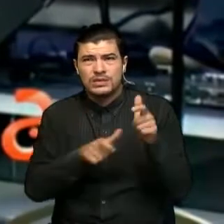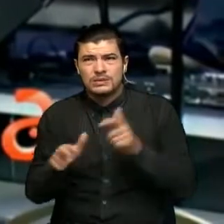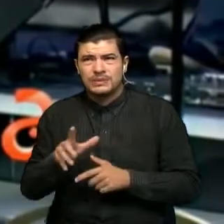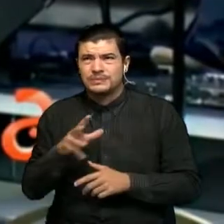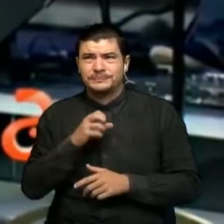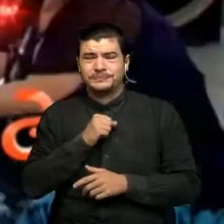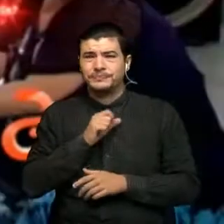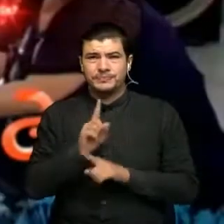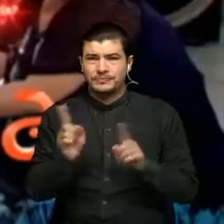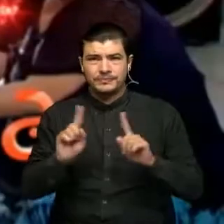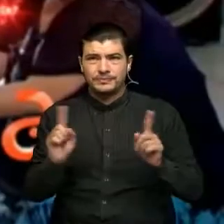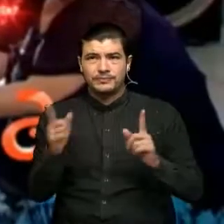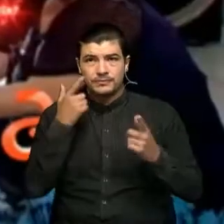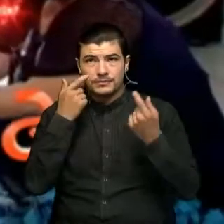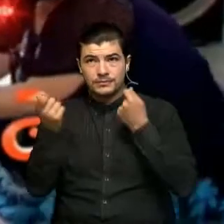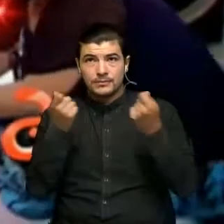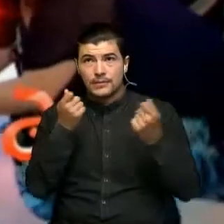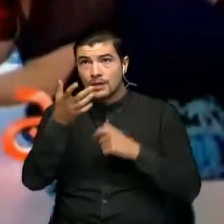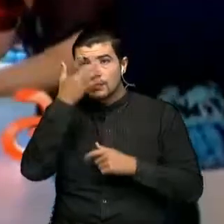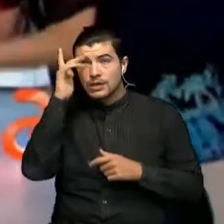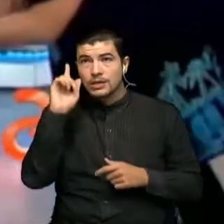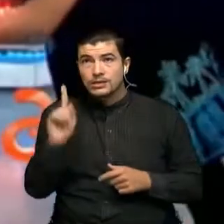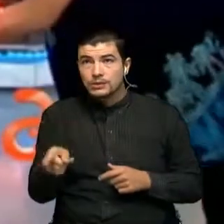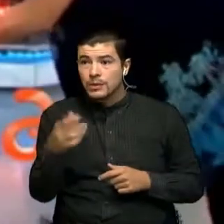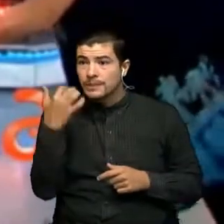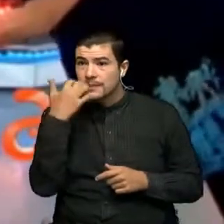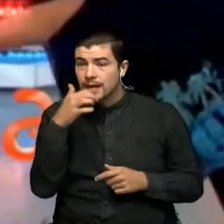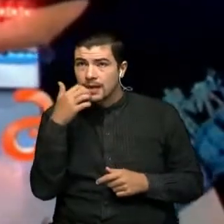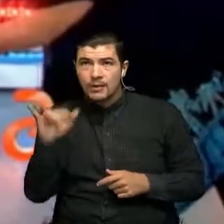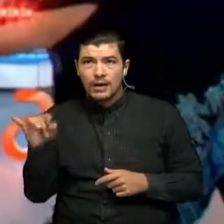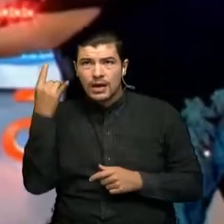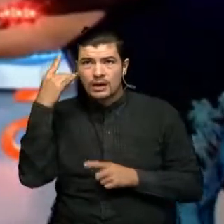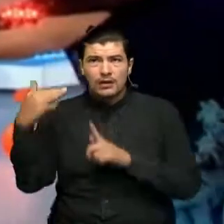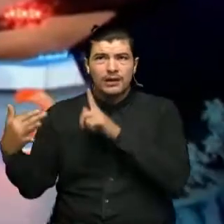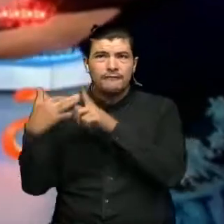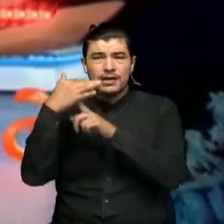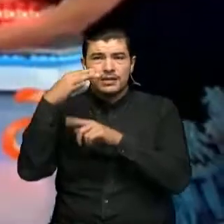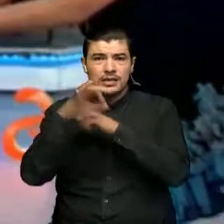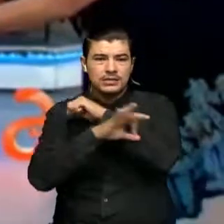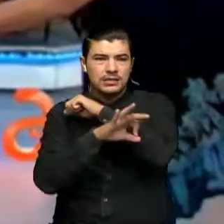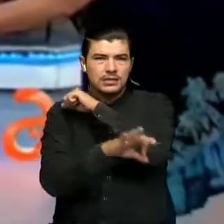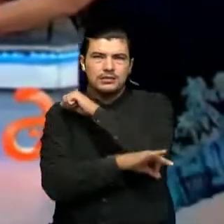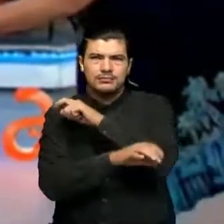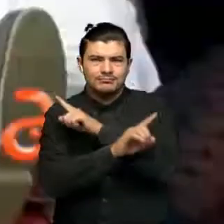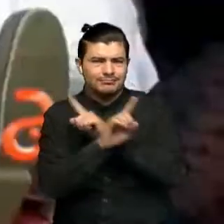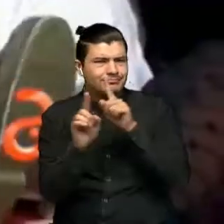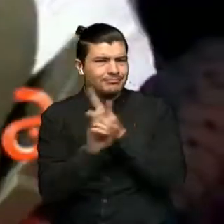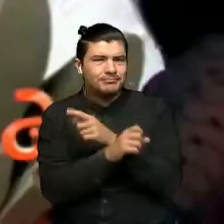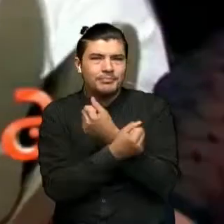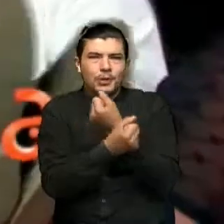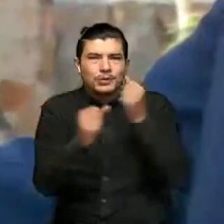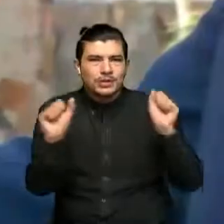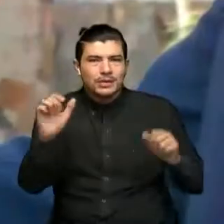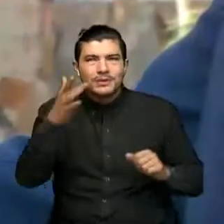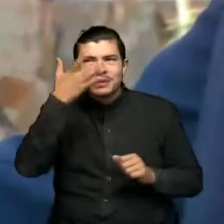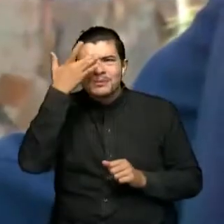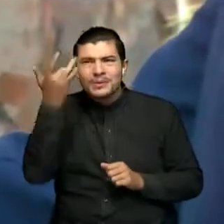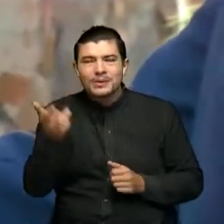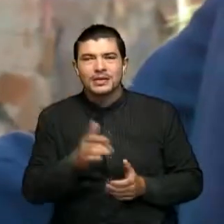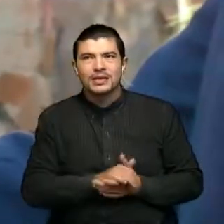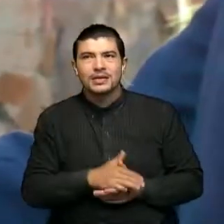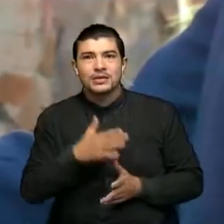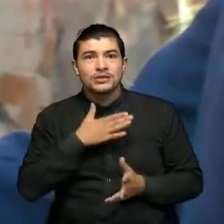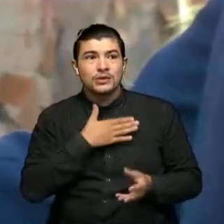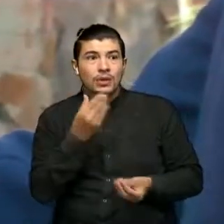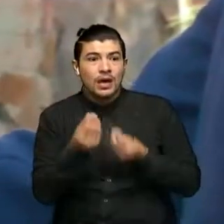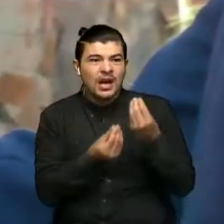recibir este tipo de estrategias debido al temor de salir con alguna secuela psicológica eso no es posible porque ten en cuenta que lo que